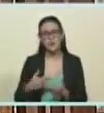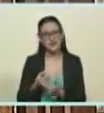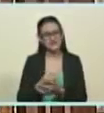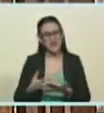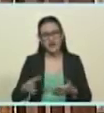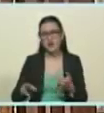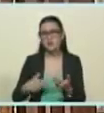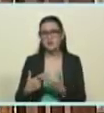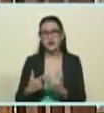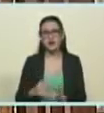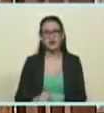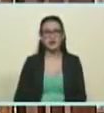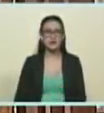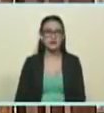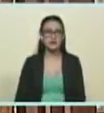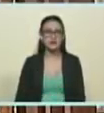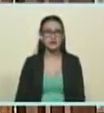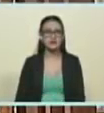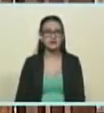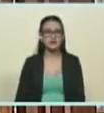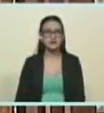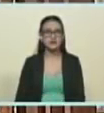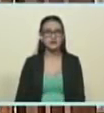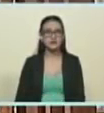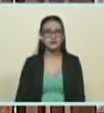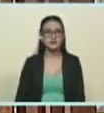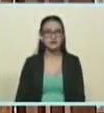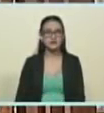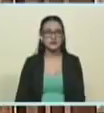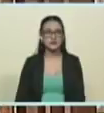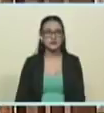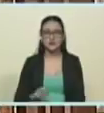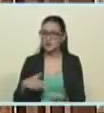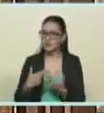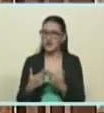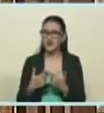más derramada por los patriotas y los mártires de este país.